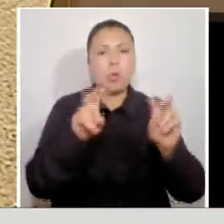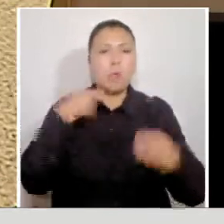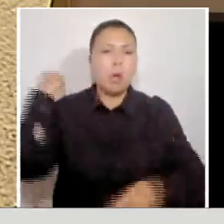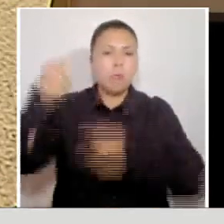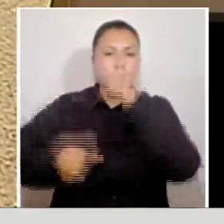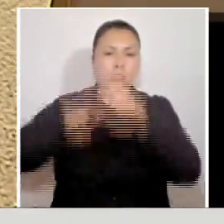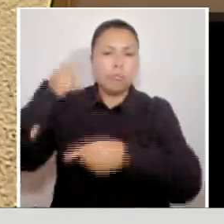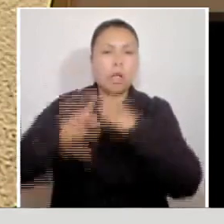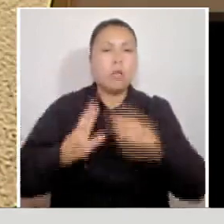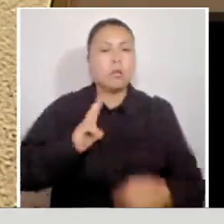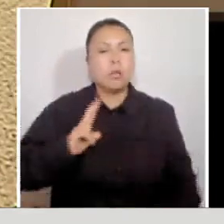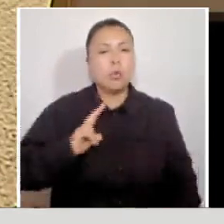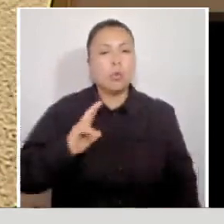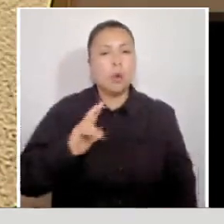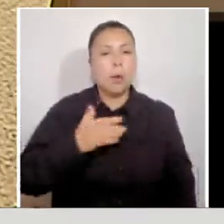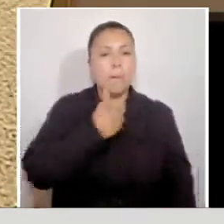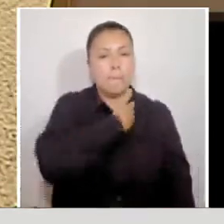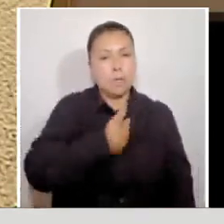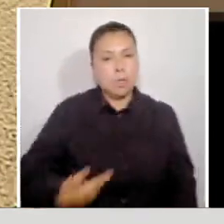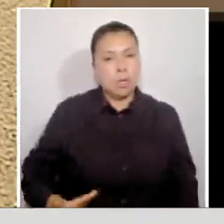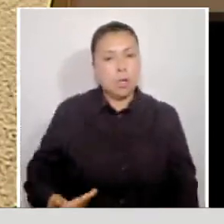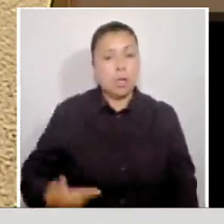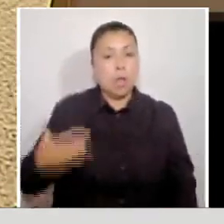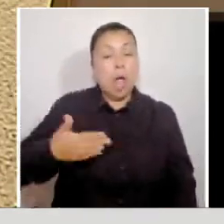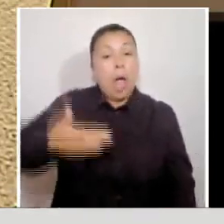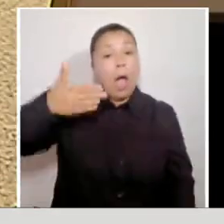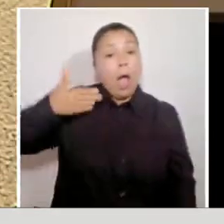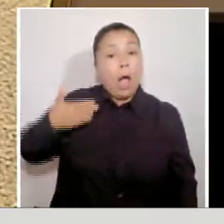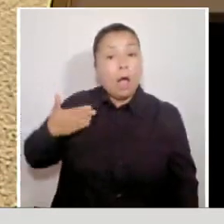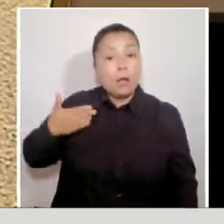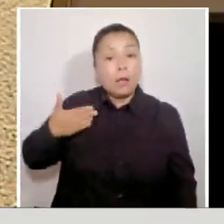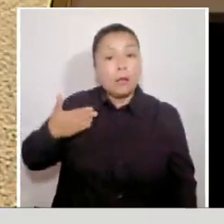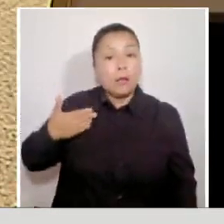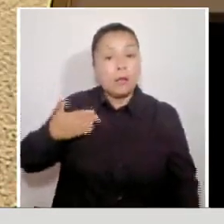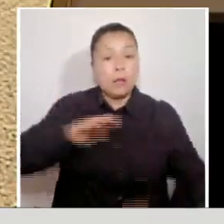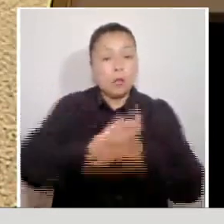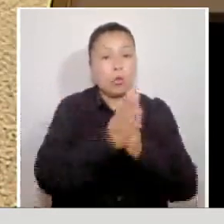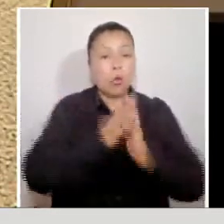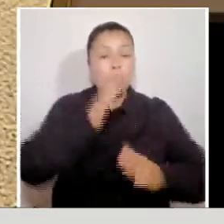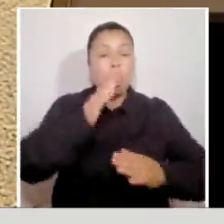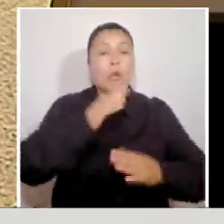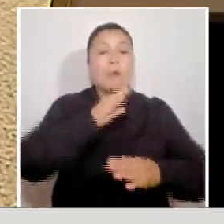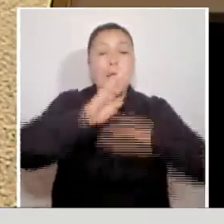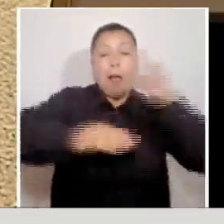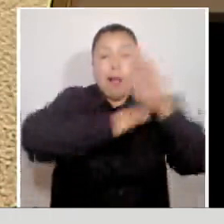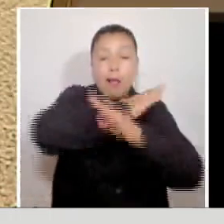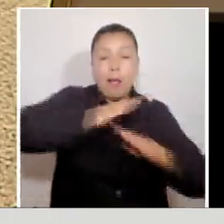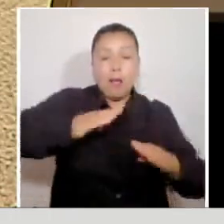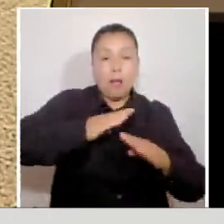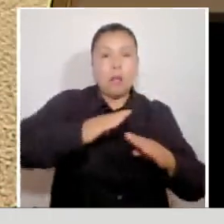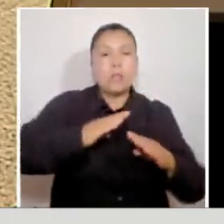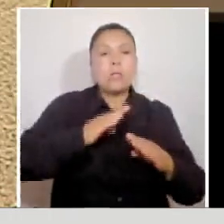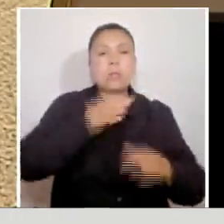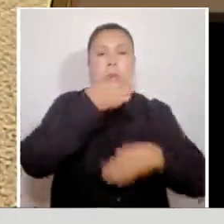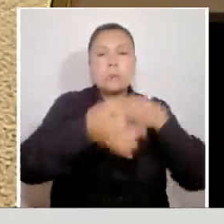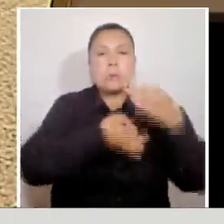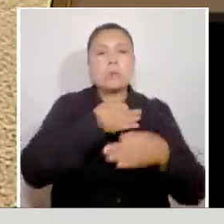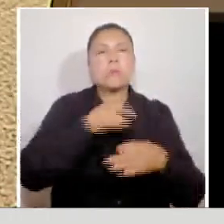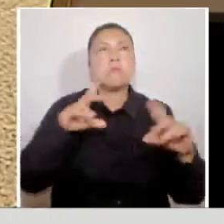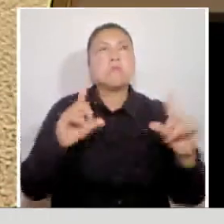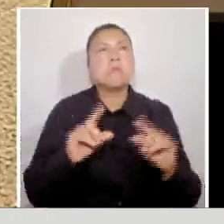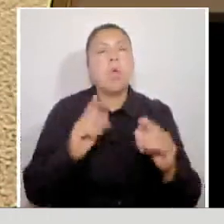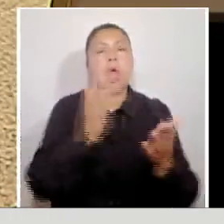presidente eh antes todas las eh artes marciales se decretaron que eran poco menos escuelas